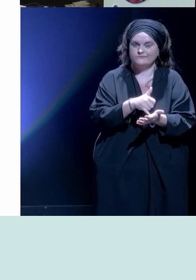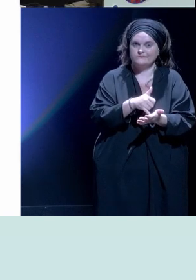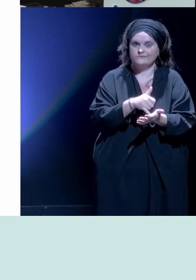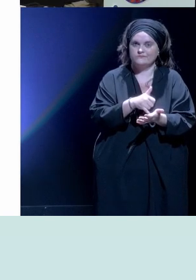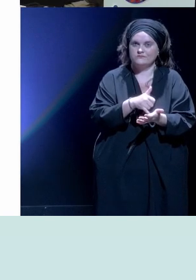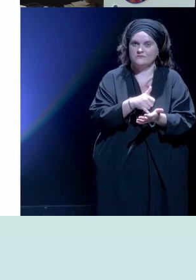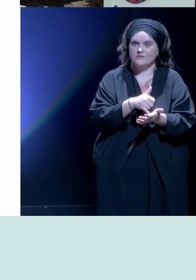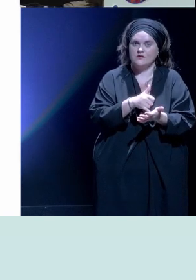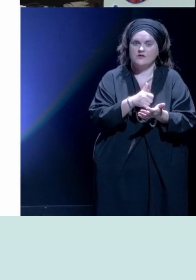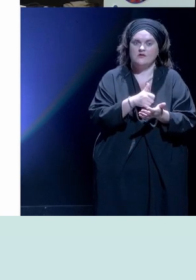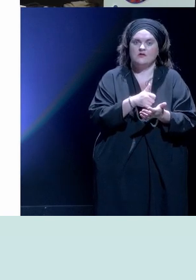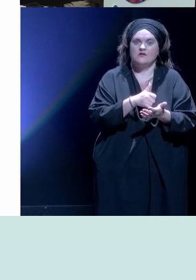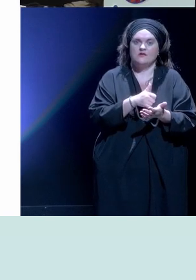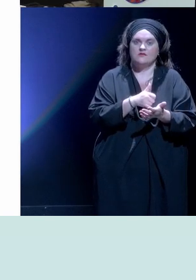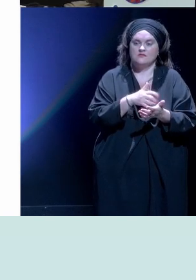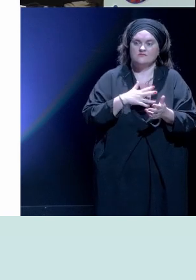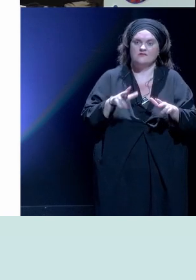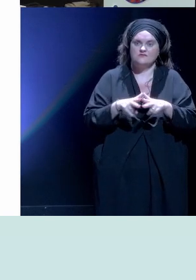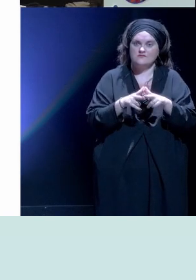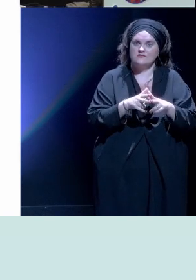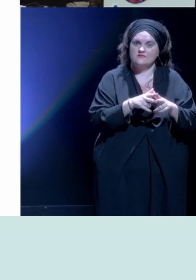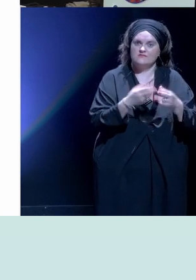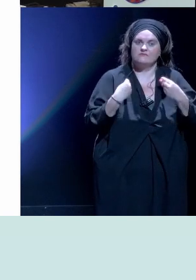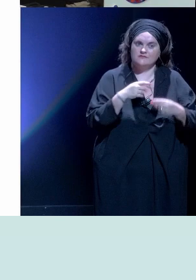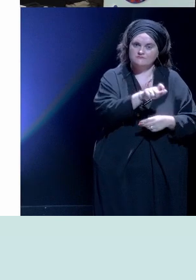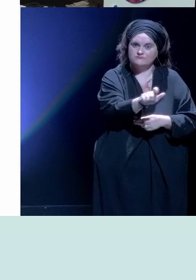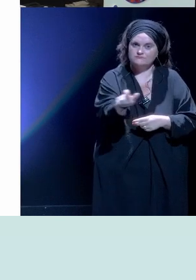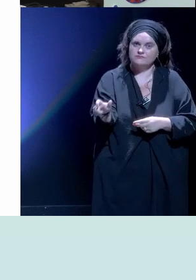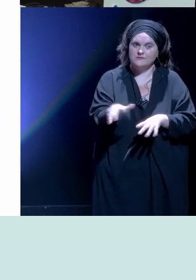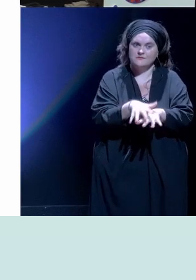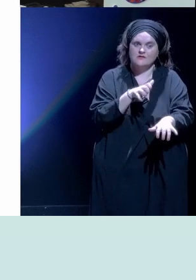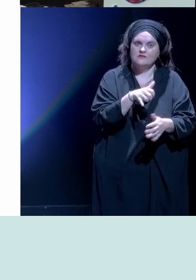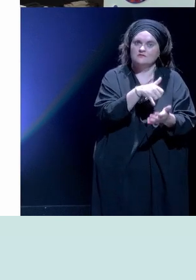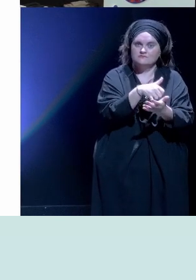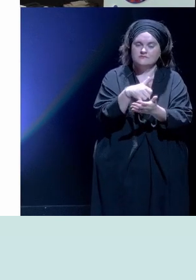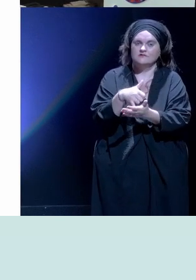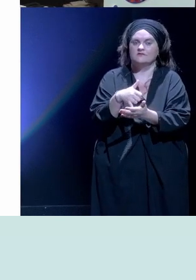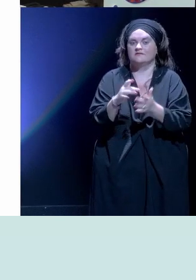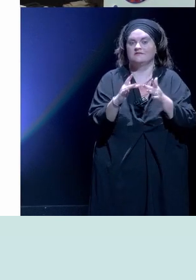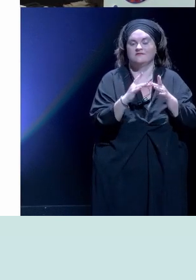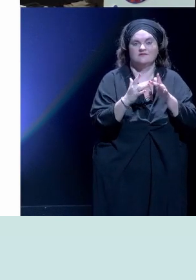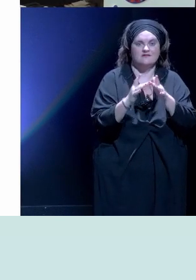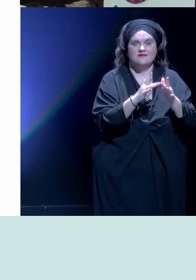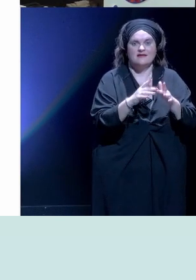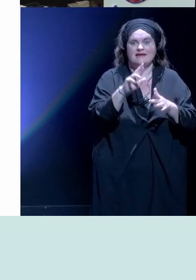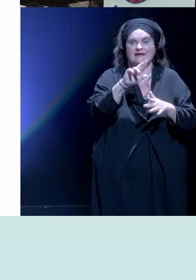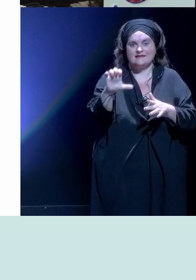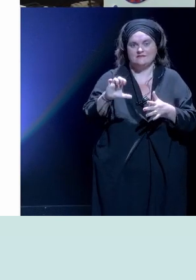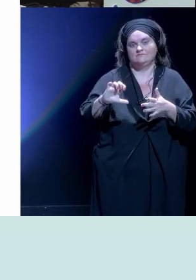para numerosas personas que viven en nuestra sociedad. Podríamos, por lo tanto, retejer estos vínculos